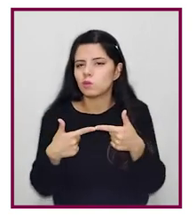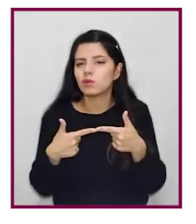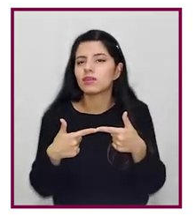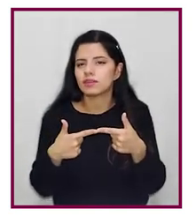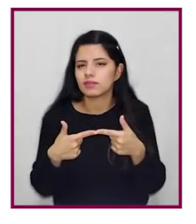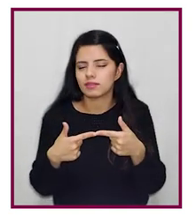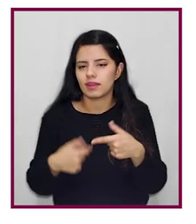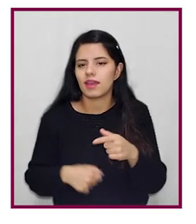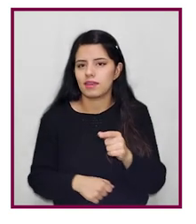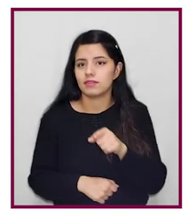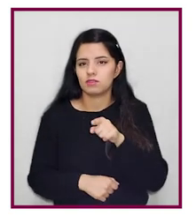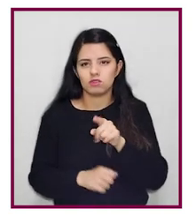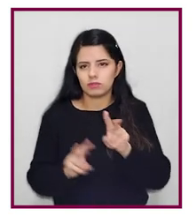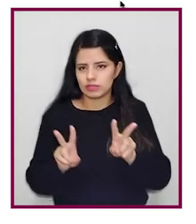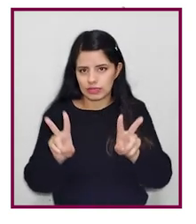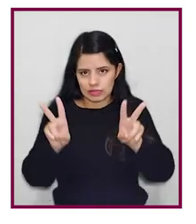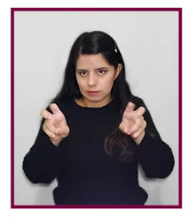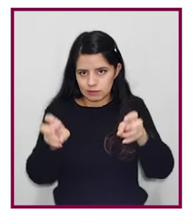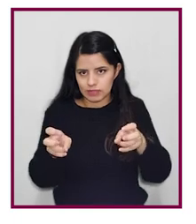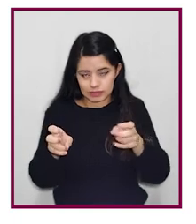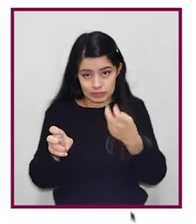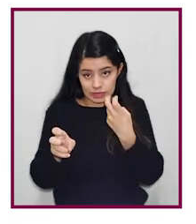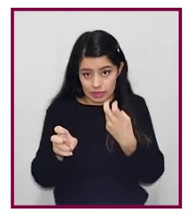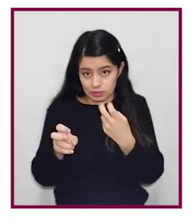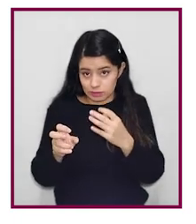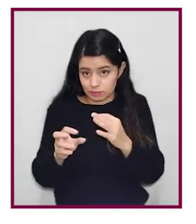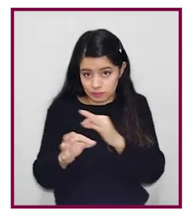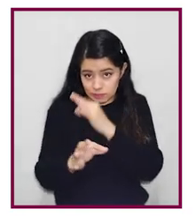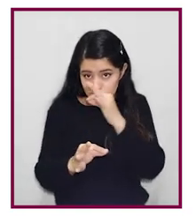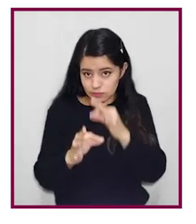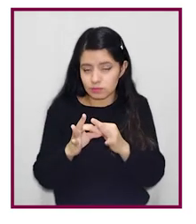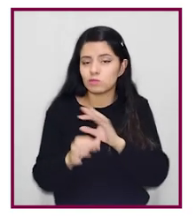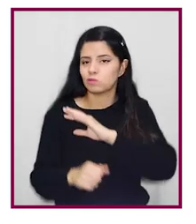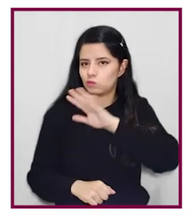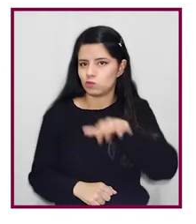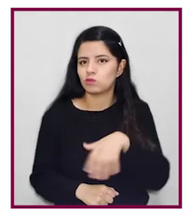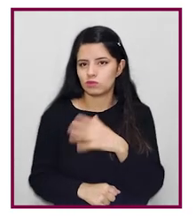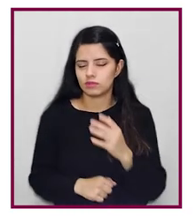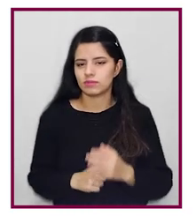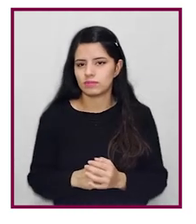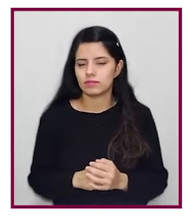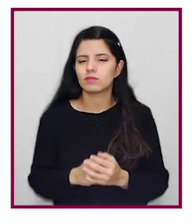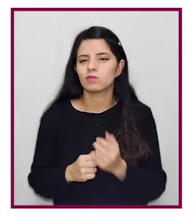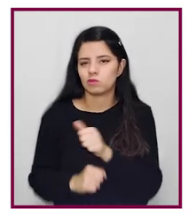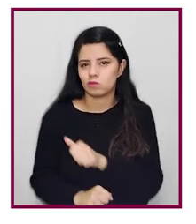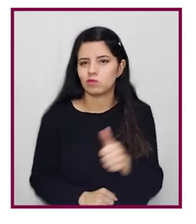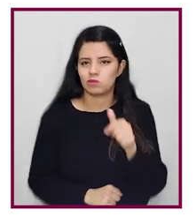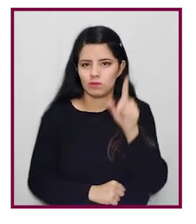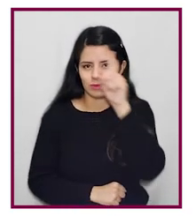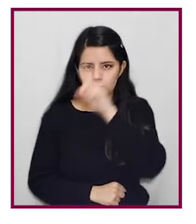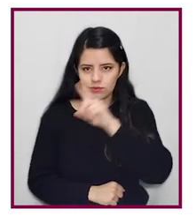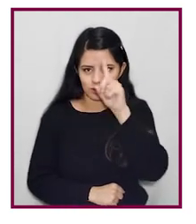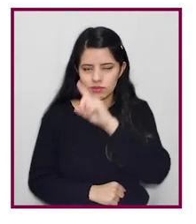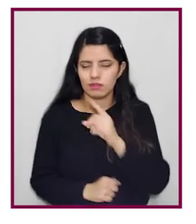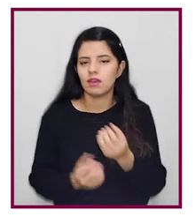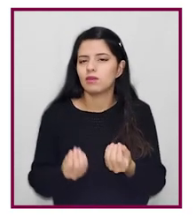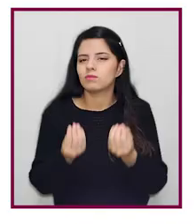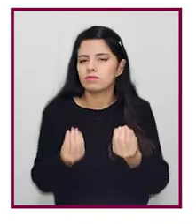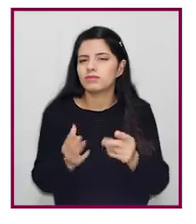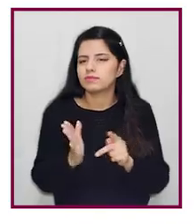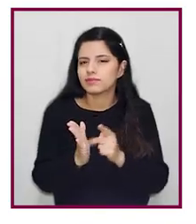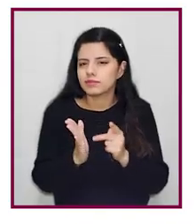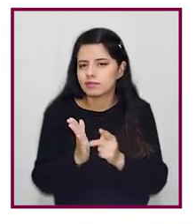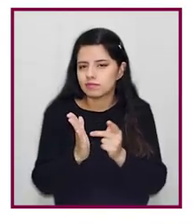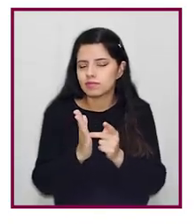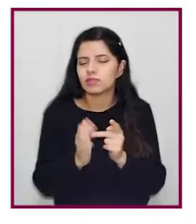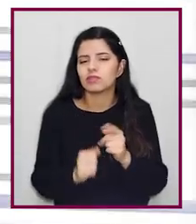exactamente lo que estás poniendo dentro de las comillas. Te quiero recomendar un par de cosas más. Muchas veces no sacamos